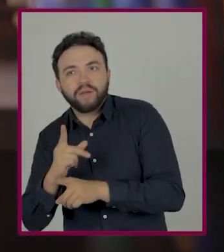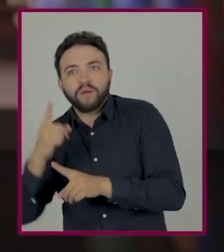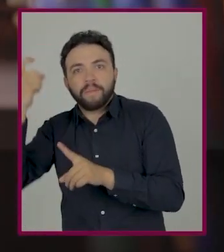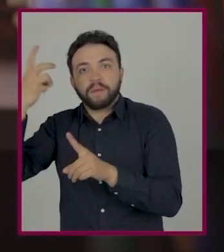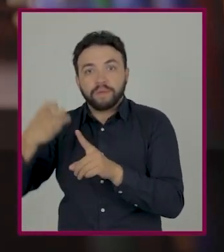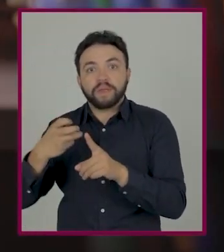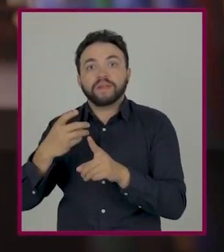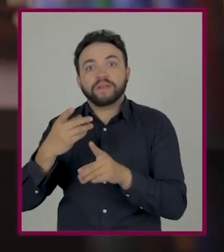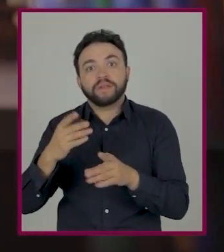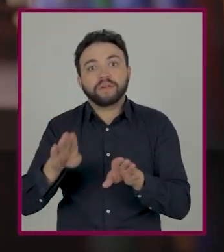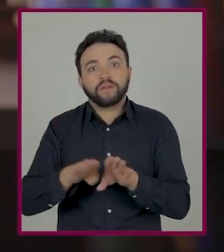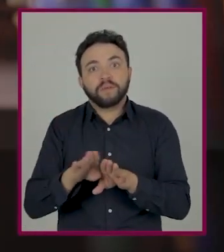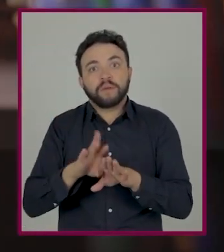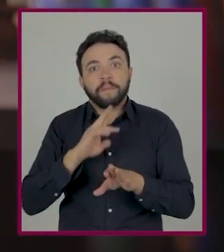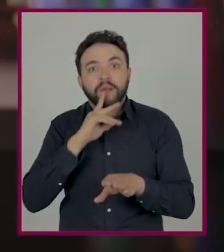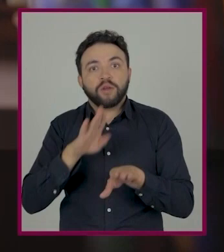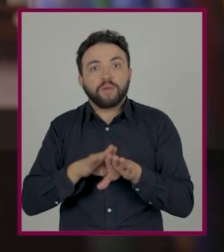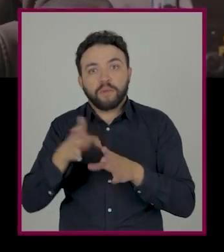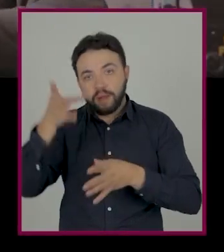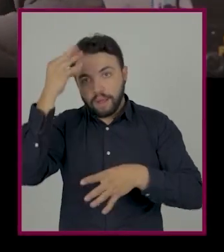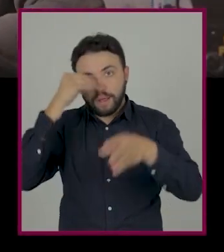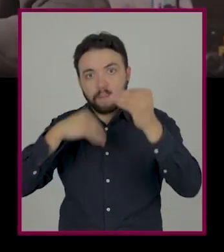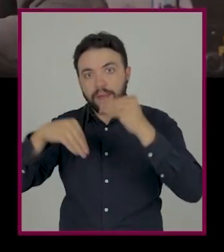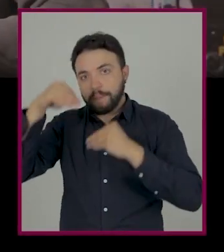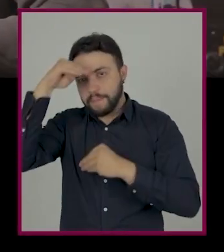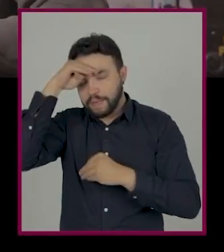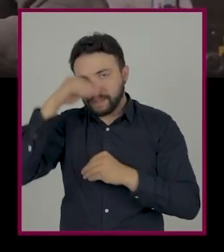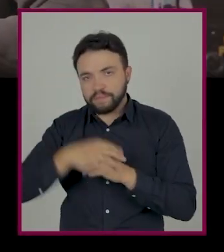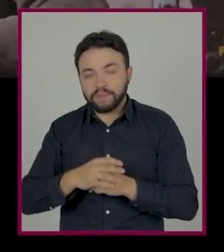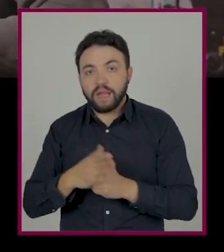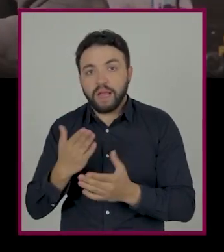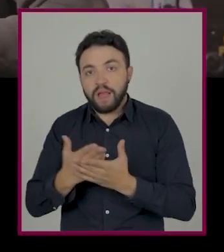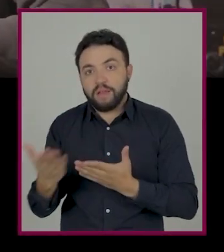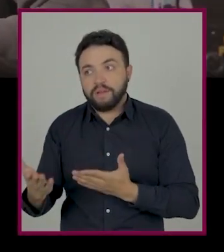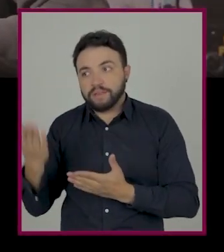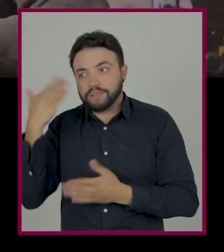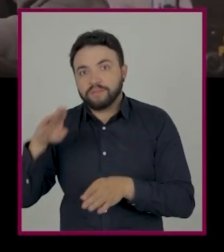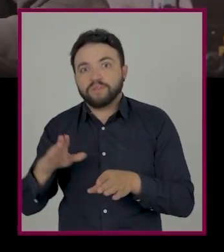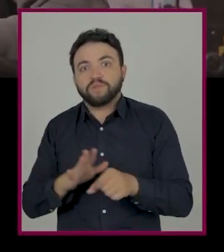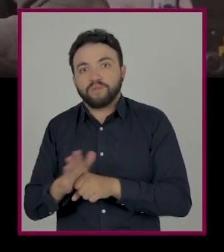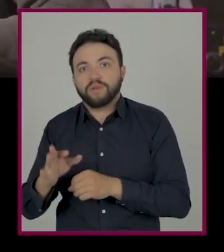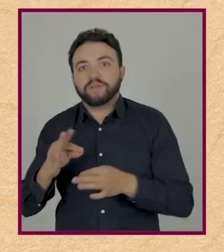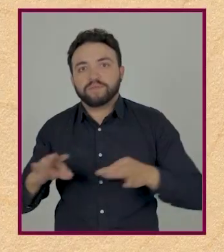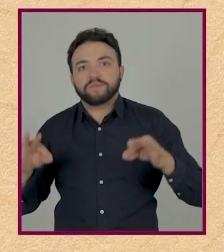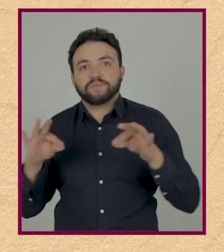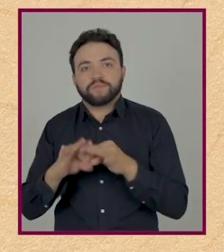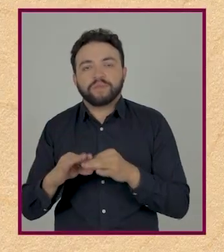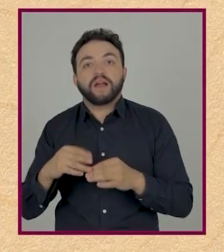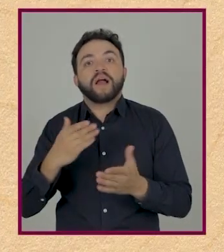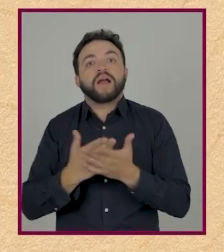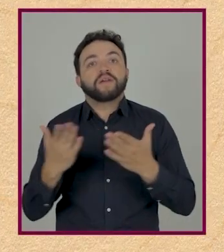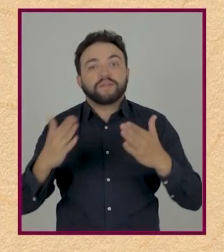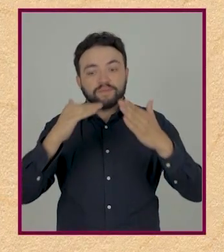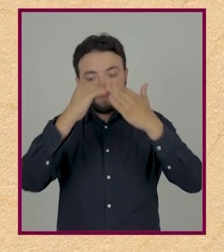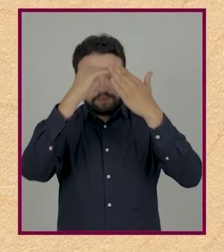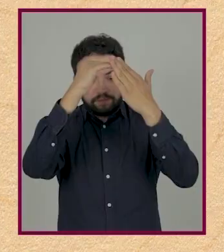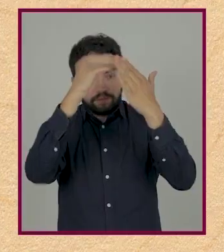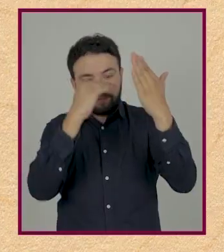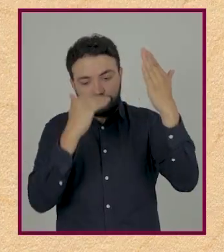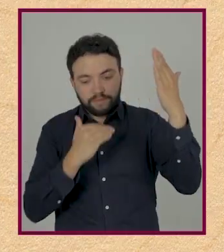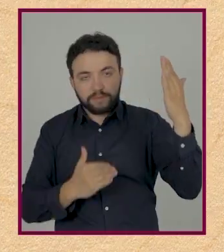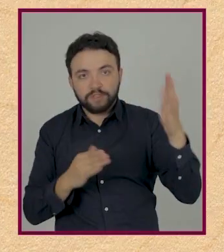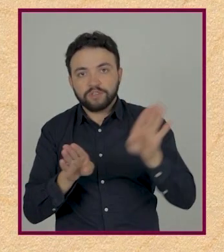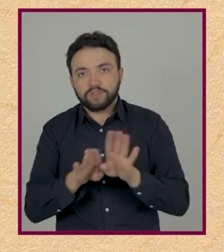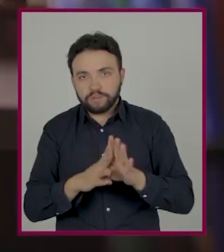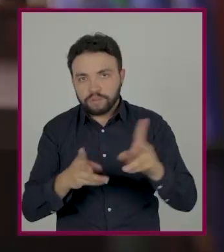mucho mejor esta habilidad de aprender a pensar. Ahora sabemos seleccionar qué es importante. 5. Proceso.